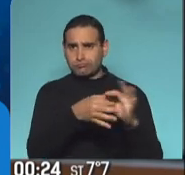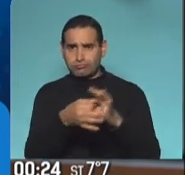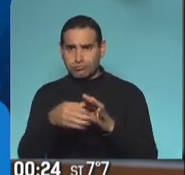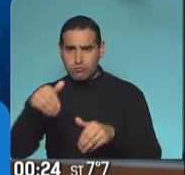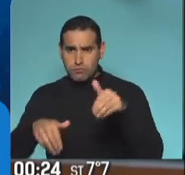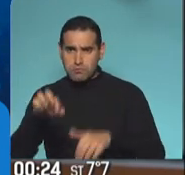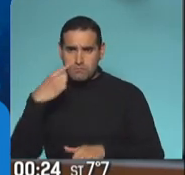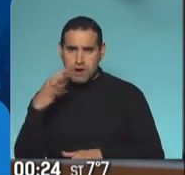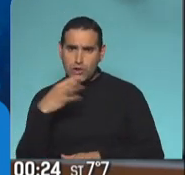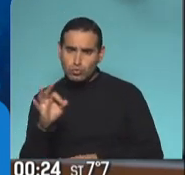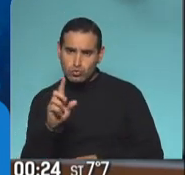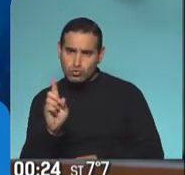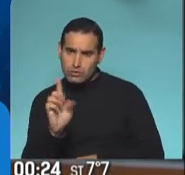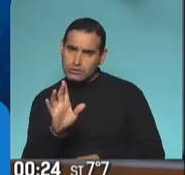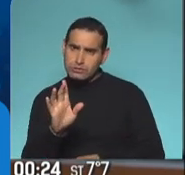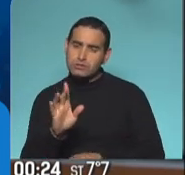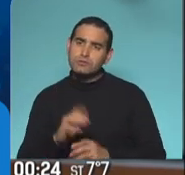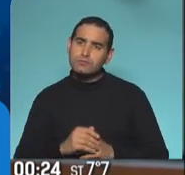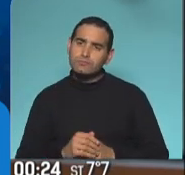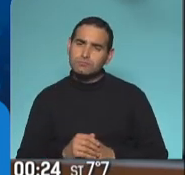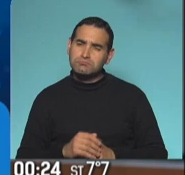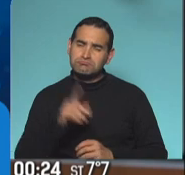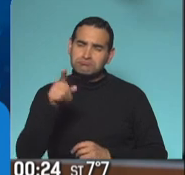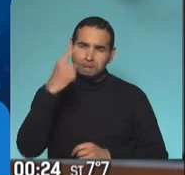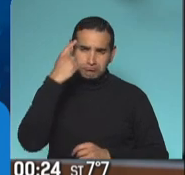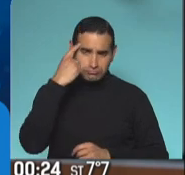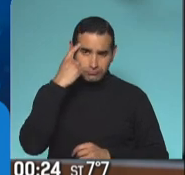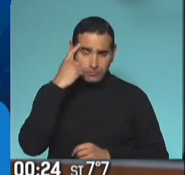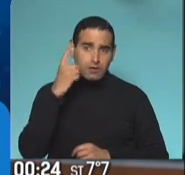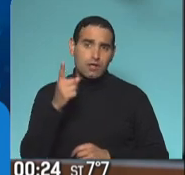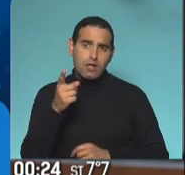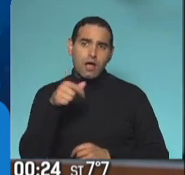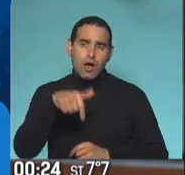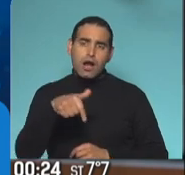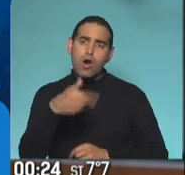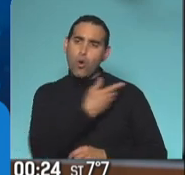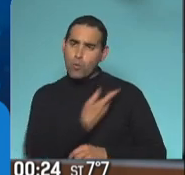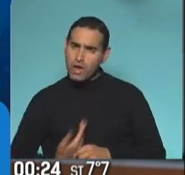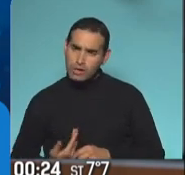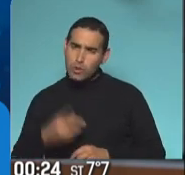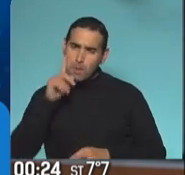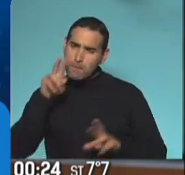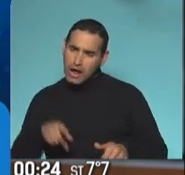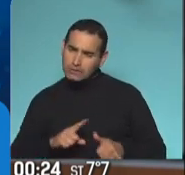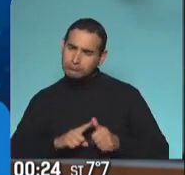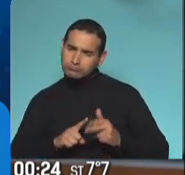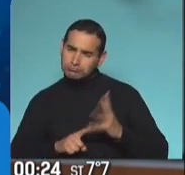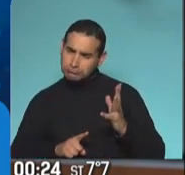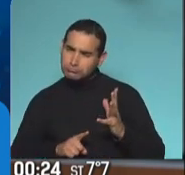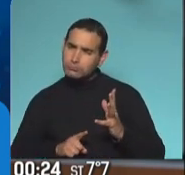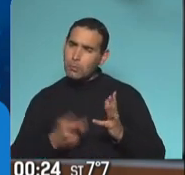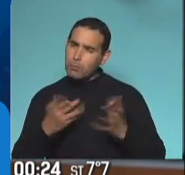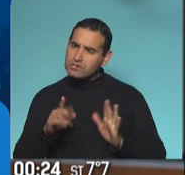un votante o de una gente común vos crees que unas medidas del gobierno pueden modificar la actitud